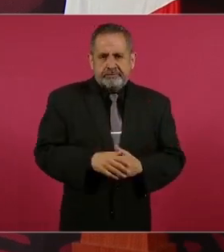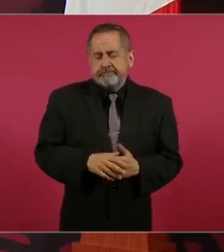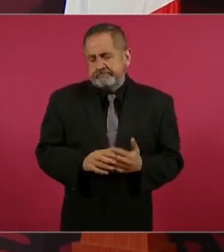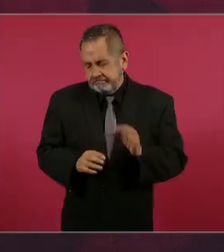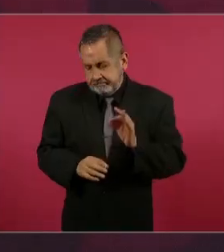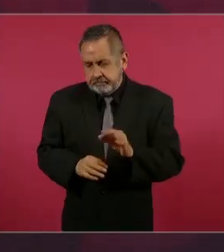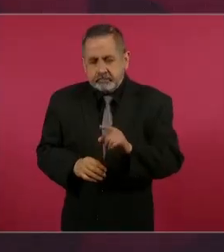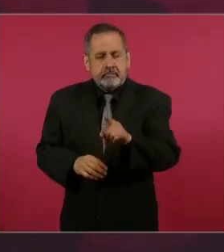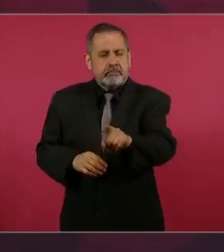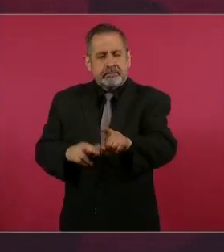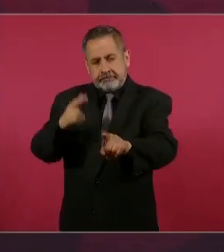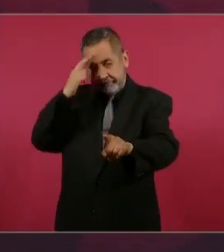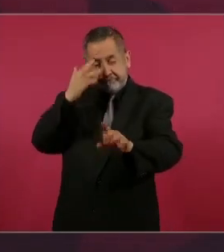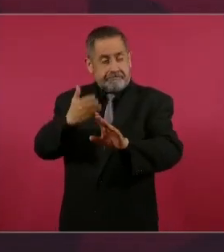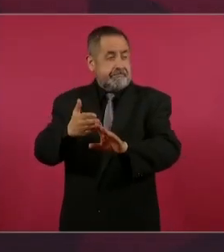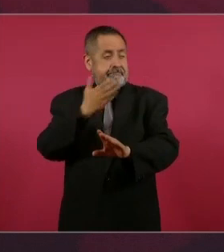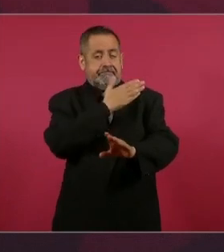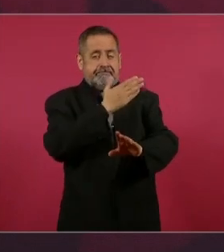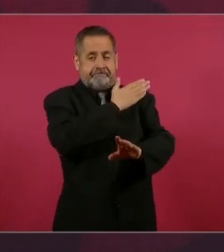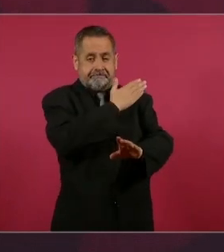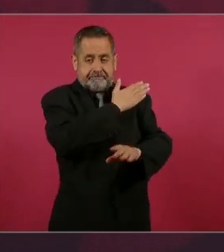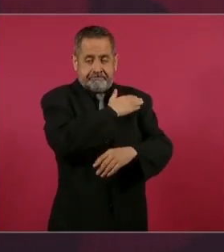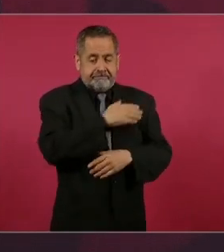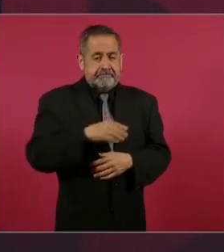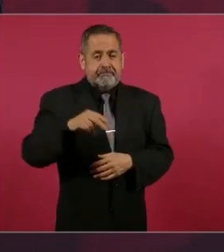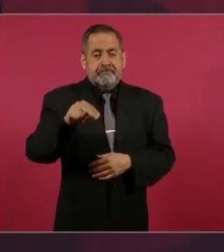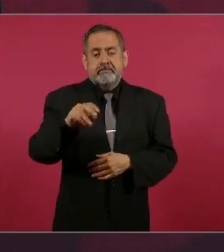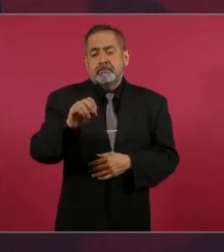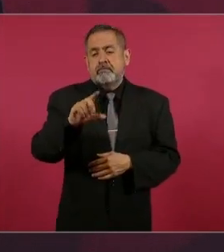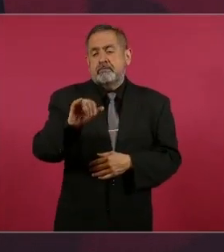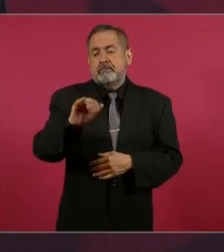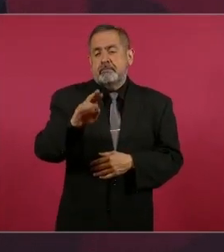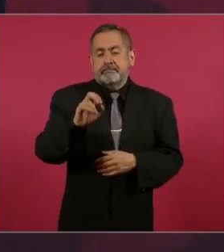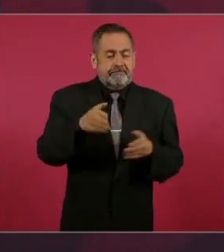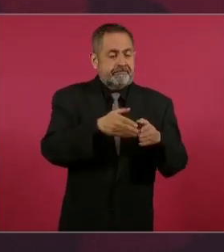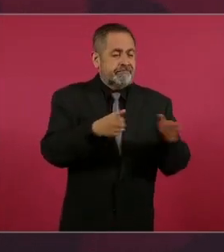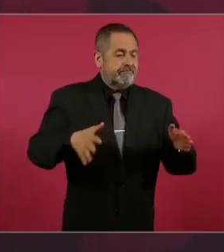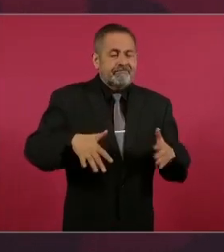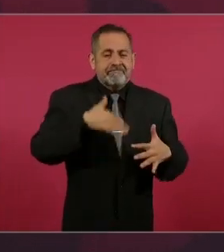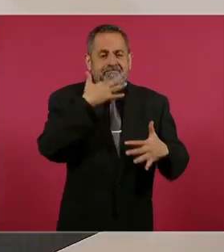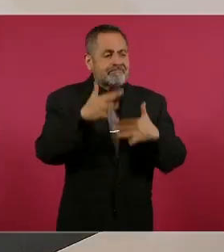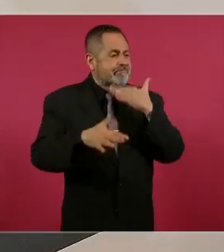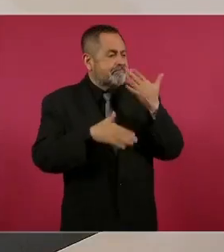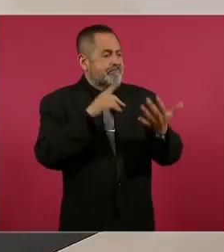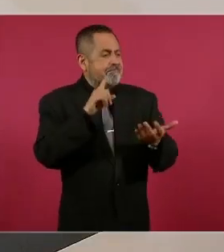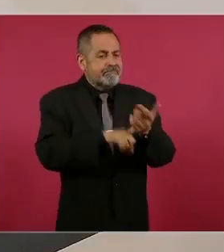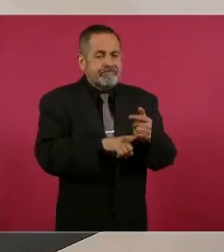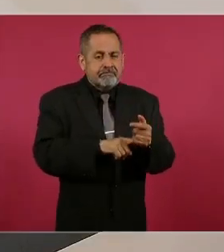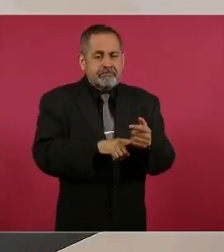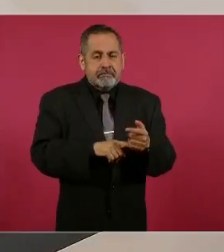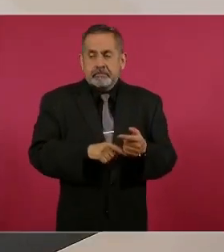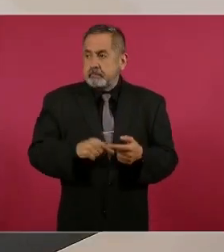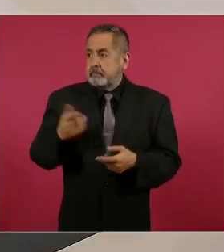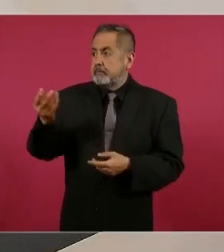proliferó durante el periodo neoliberal de corrupción fueron empresas